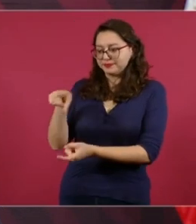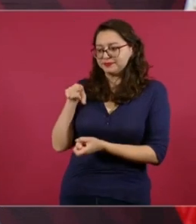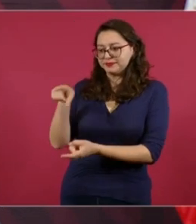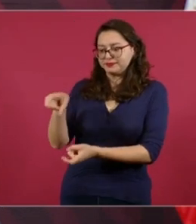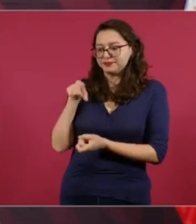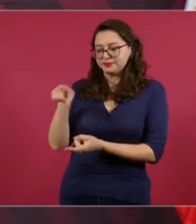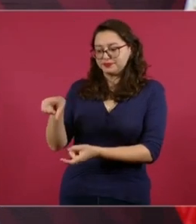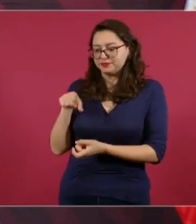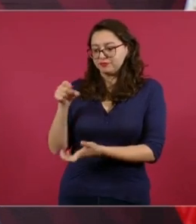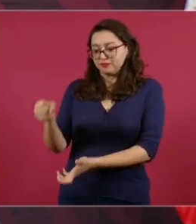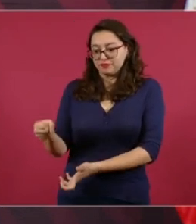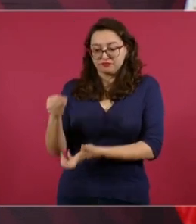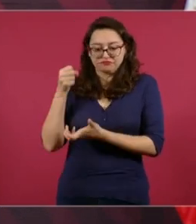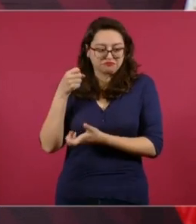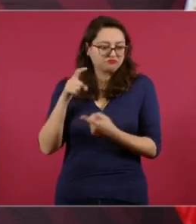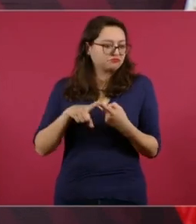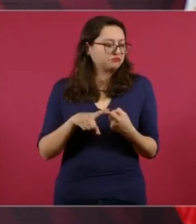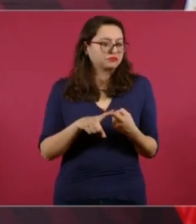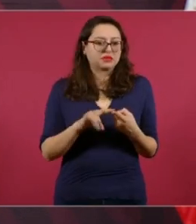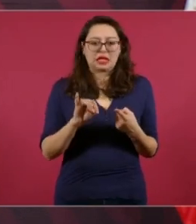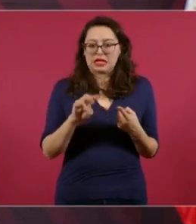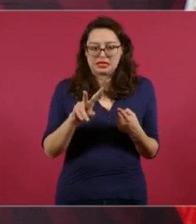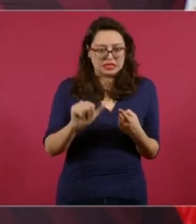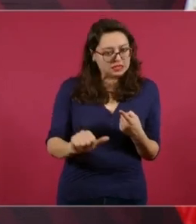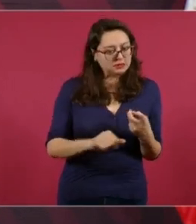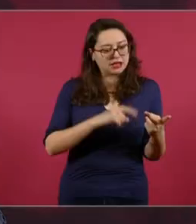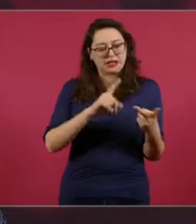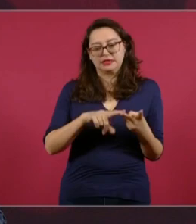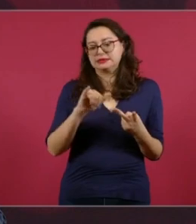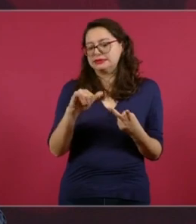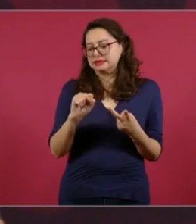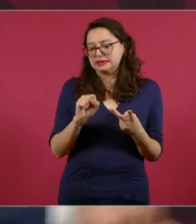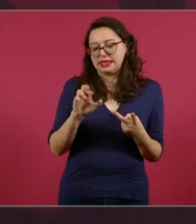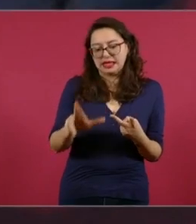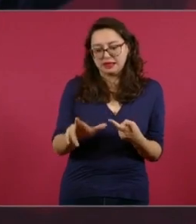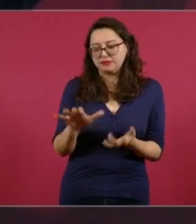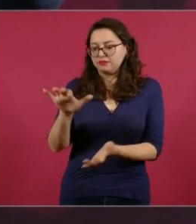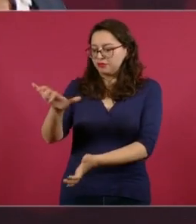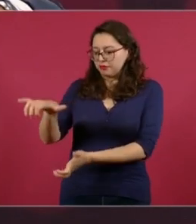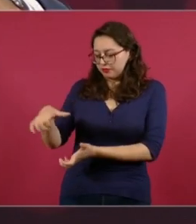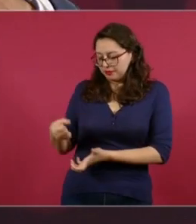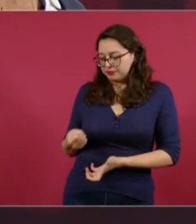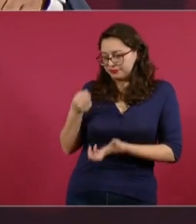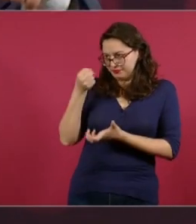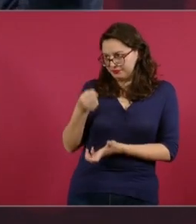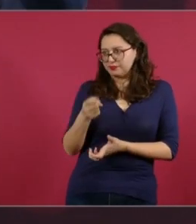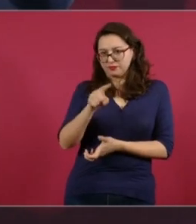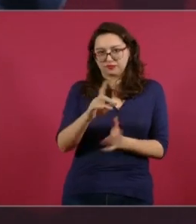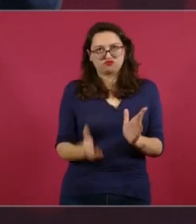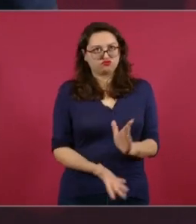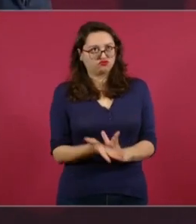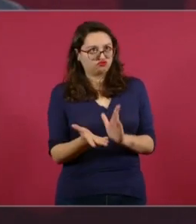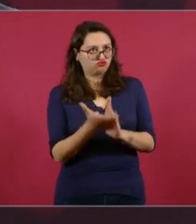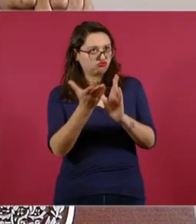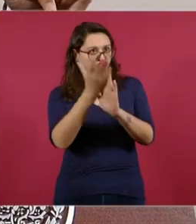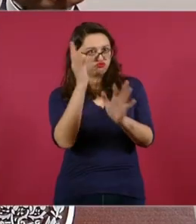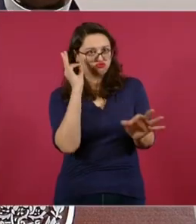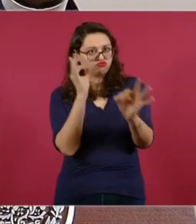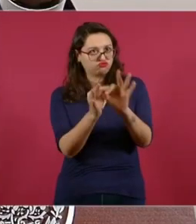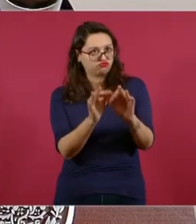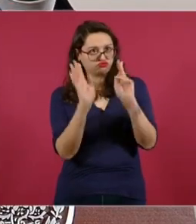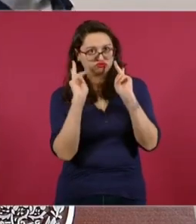ya sea impuesto sobre la renta o el IVA, hay que volver a pagar cuando se